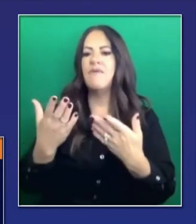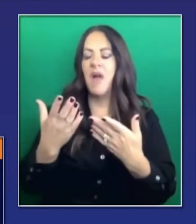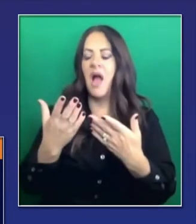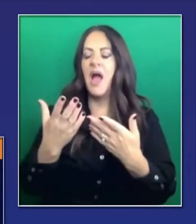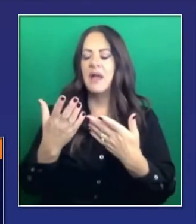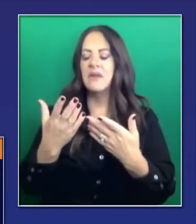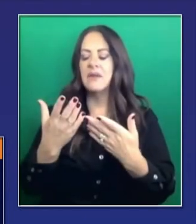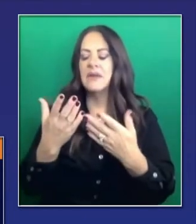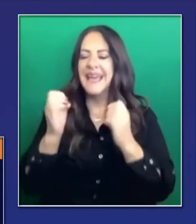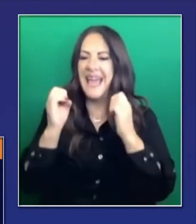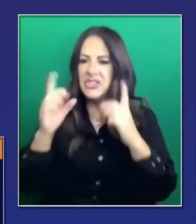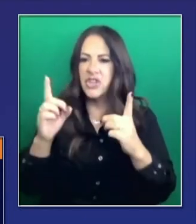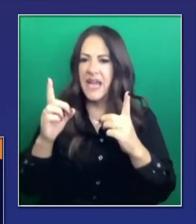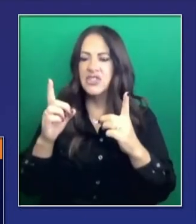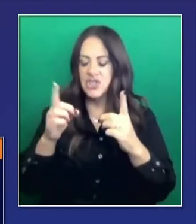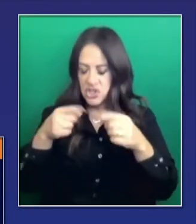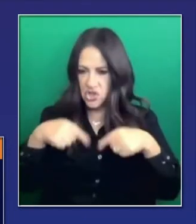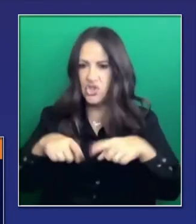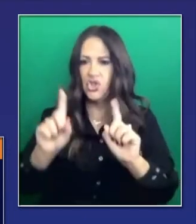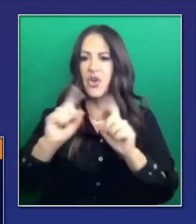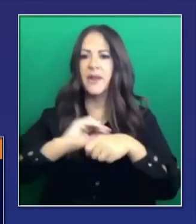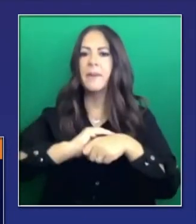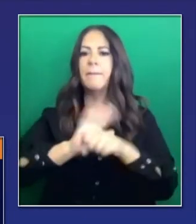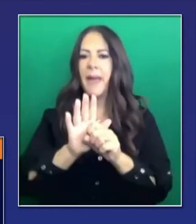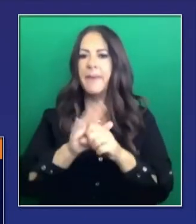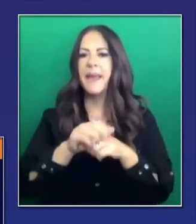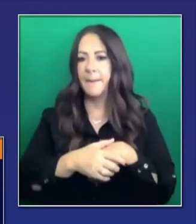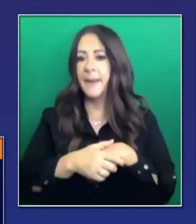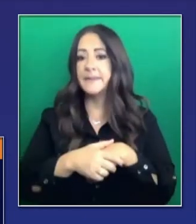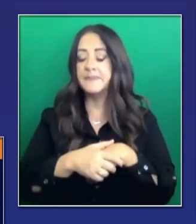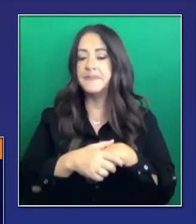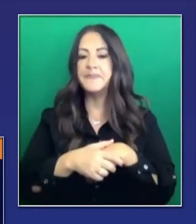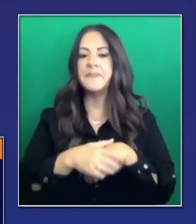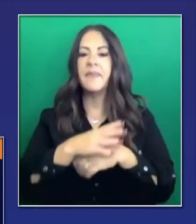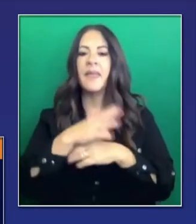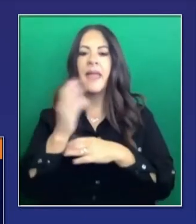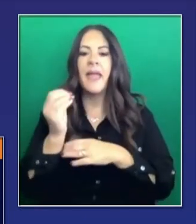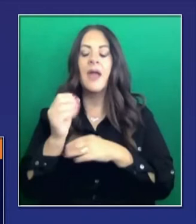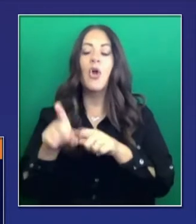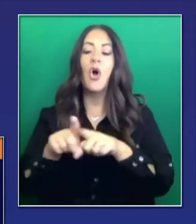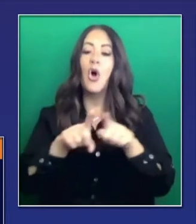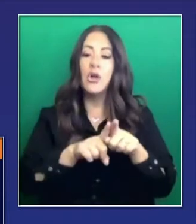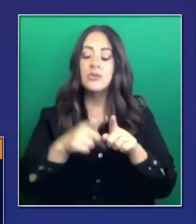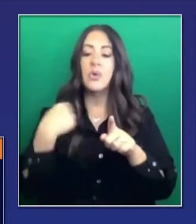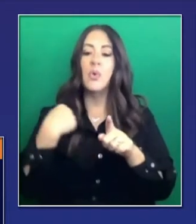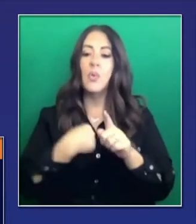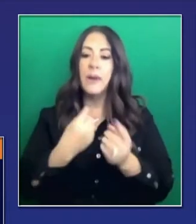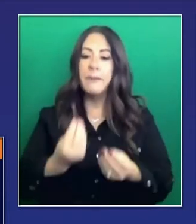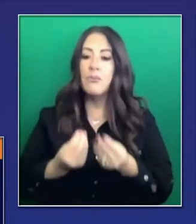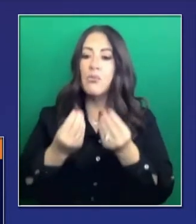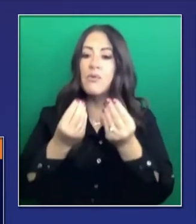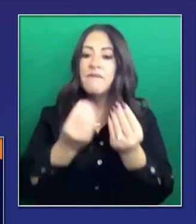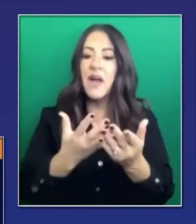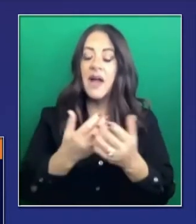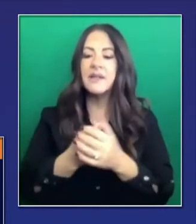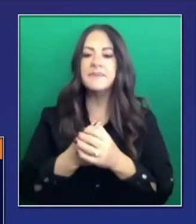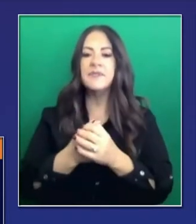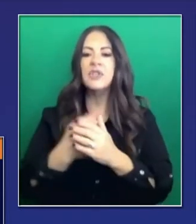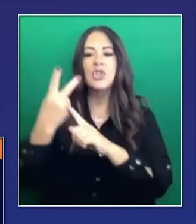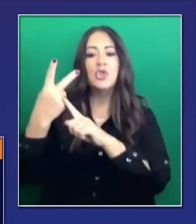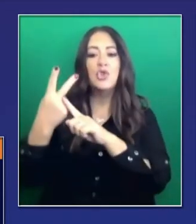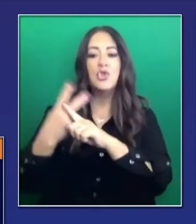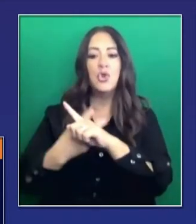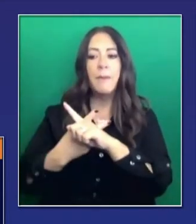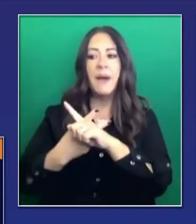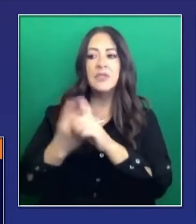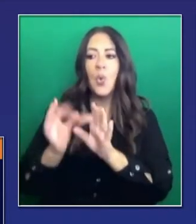lo que define nuestro porqué, en nuestro espectro de ayuda en el estado. Y también proporcionamos, como recordatorio, 2 meses